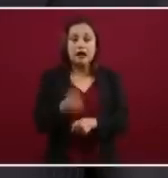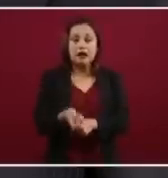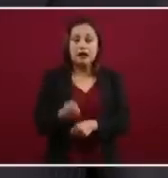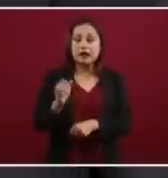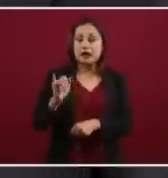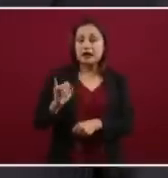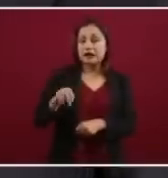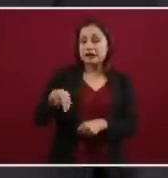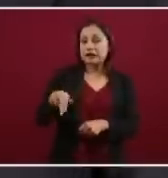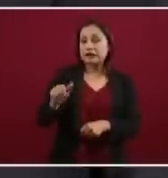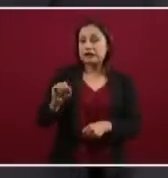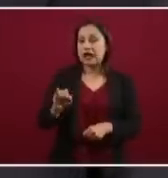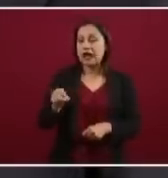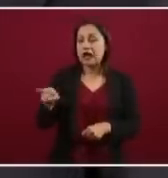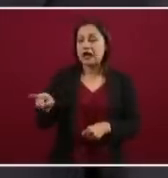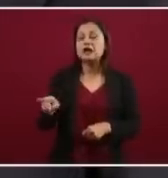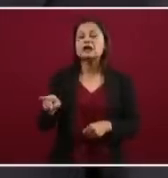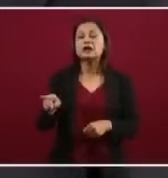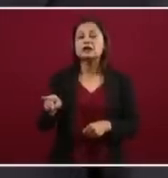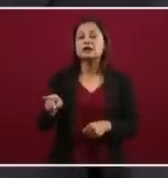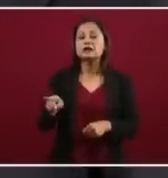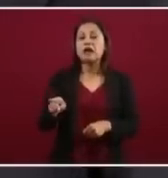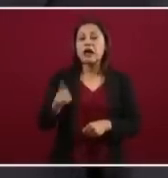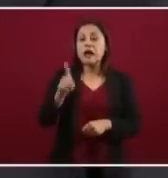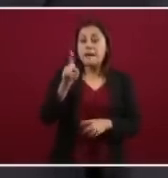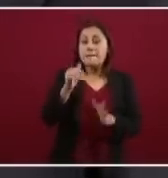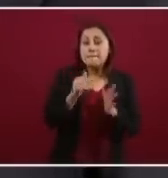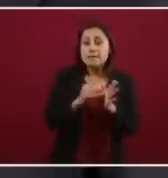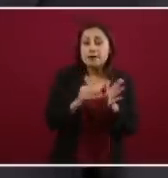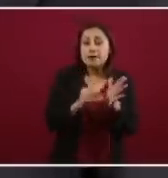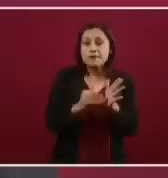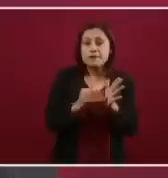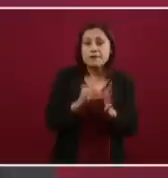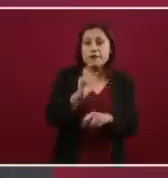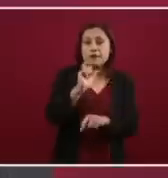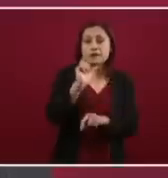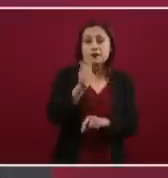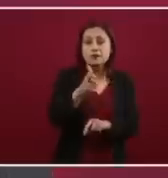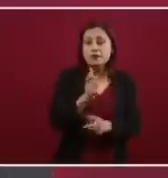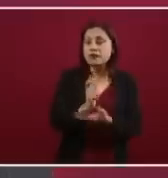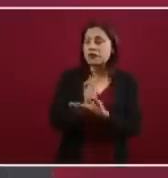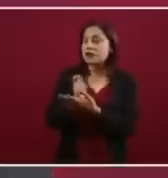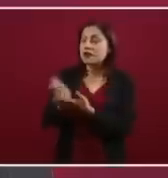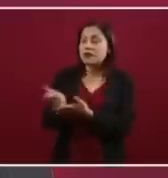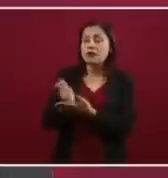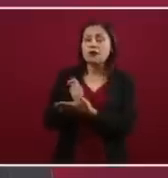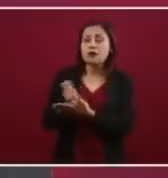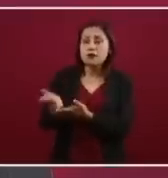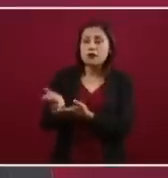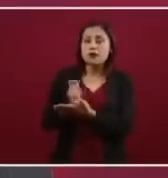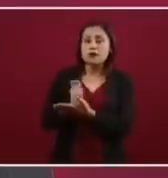1,000 millones de pesos cuesta mantener el Instituto de la Transparencia.